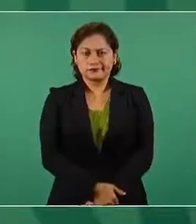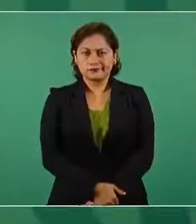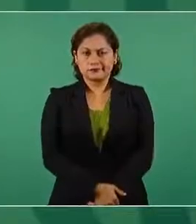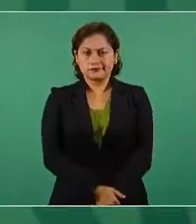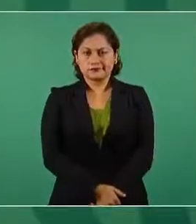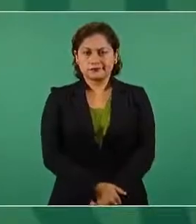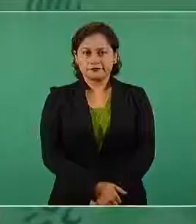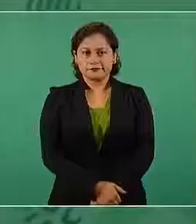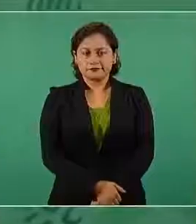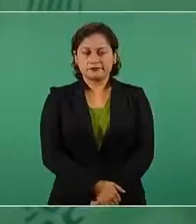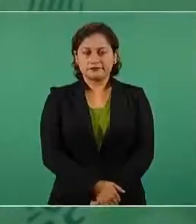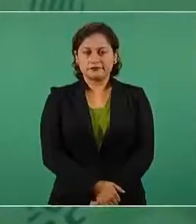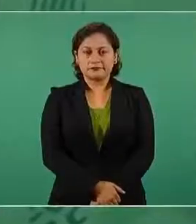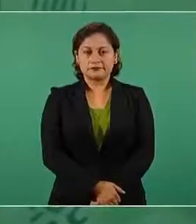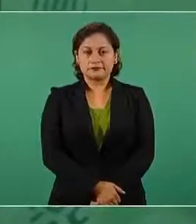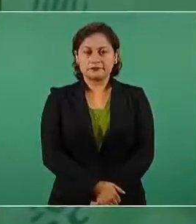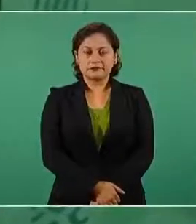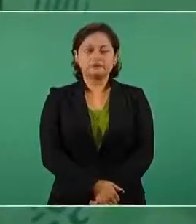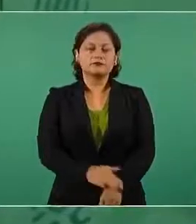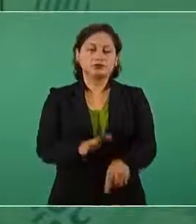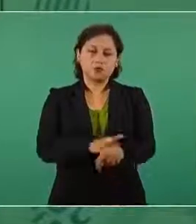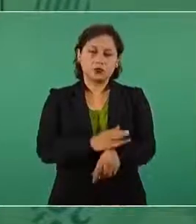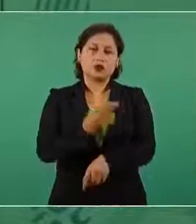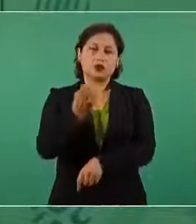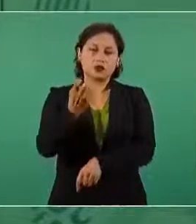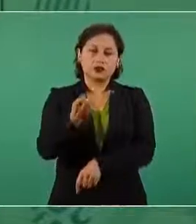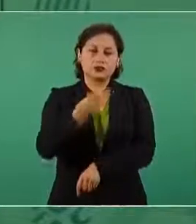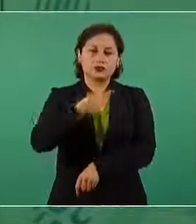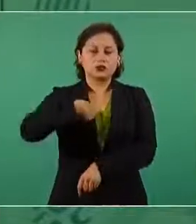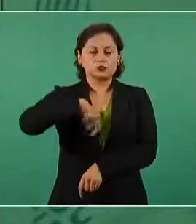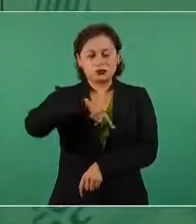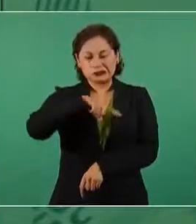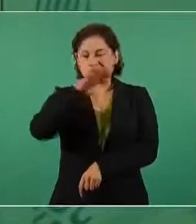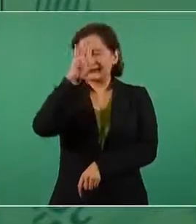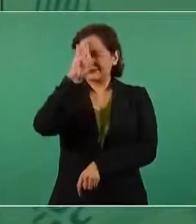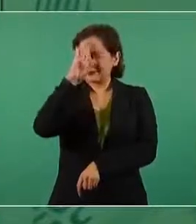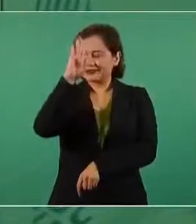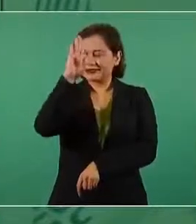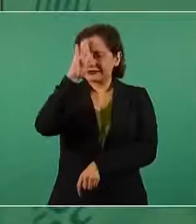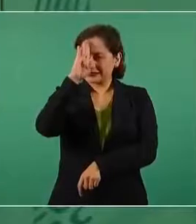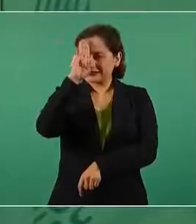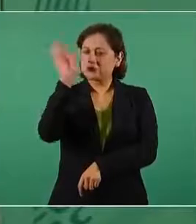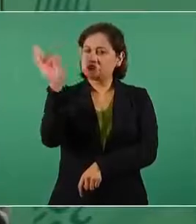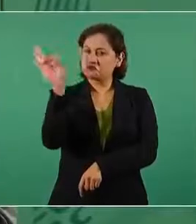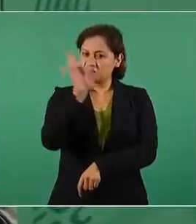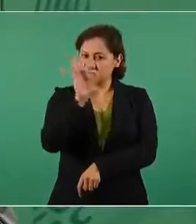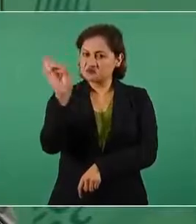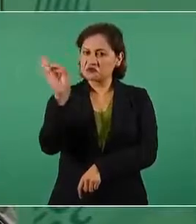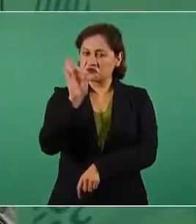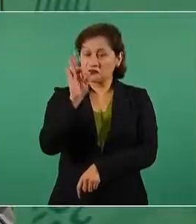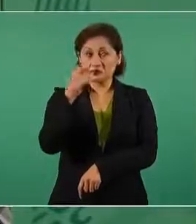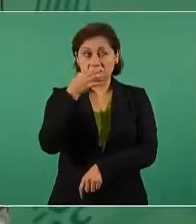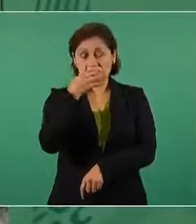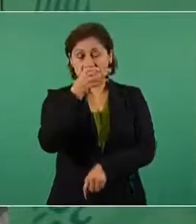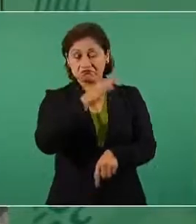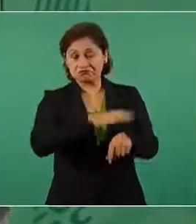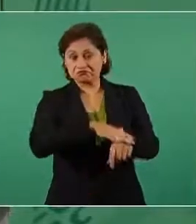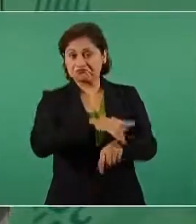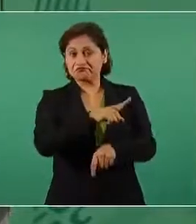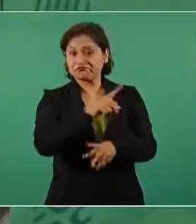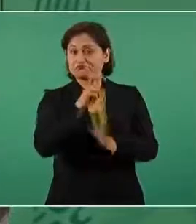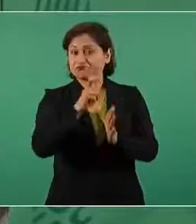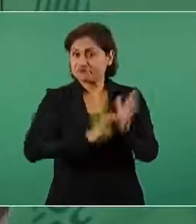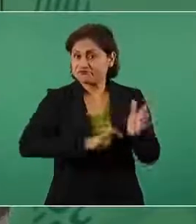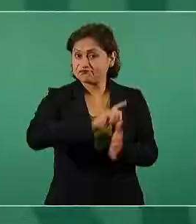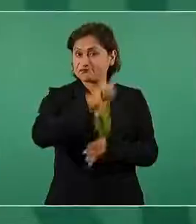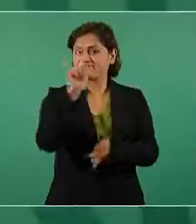Entonces, por eso sí consideramos que debe de haber un cambio, y